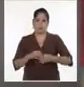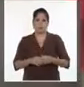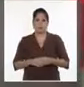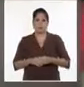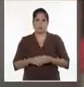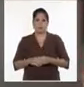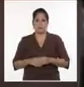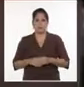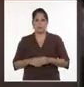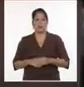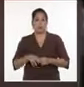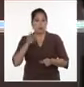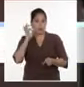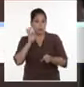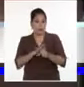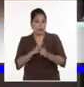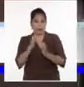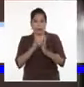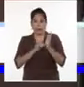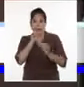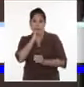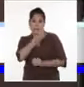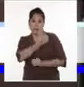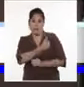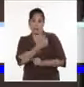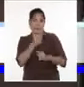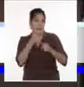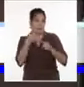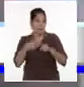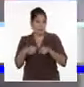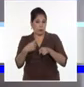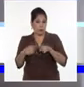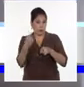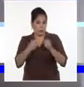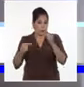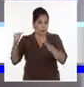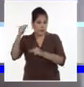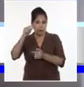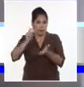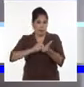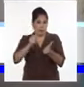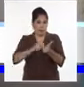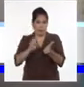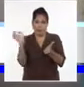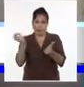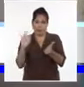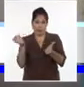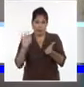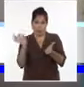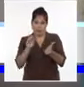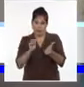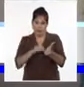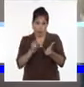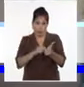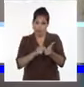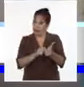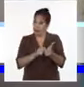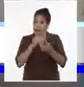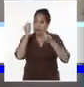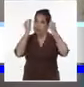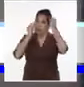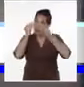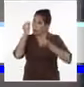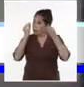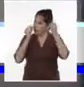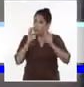Que a inicios de diciembre los productos fundamentales de la canasta familiar normada no hayan estado en las bodegas, no es una preocupación menor